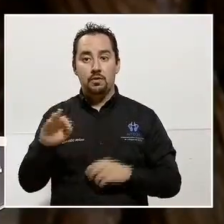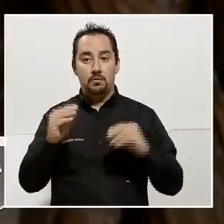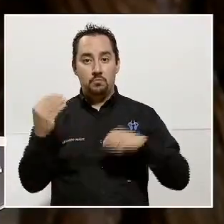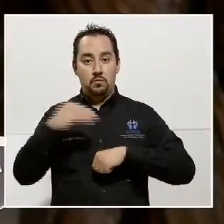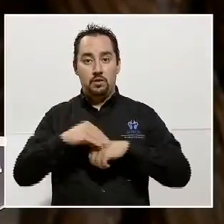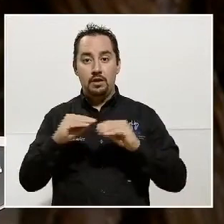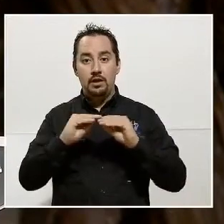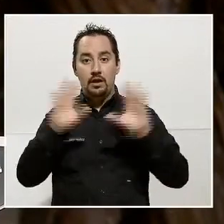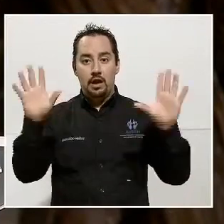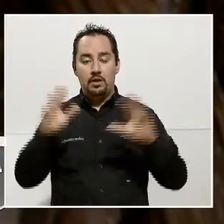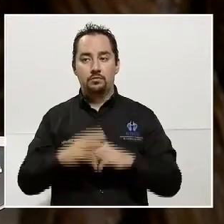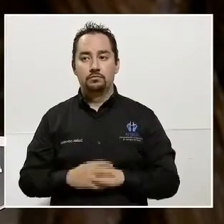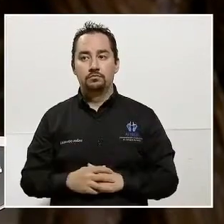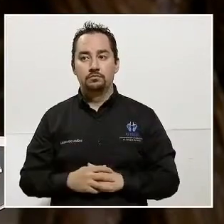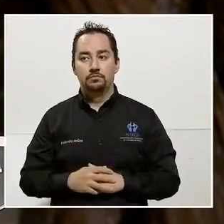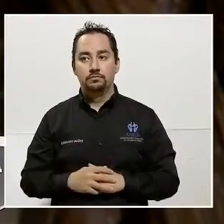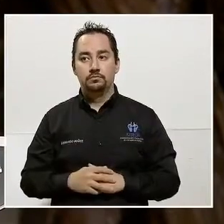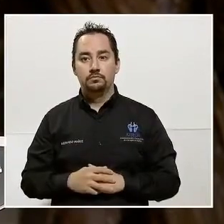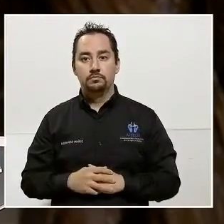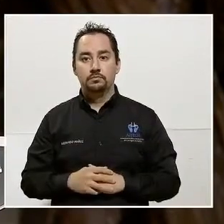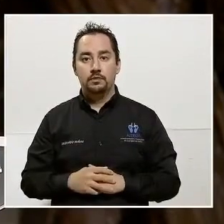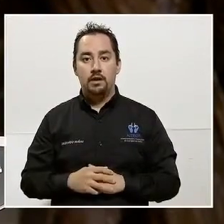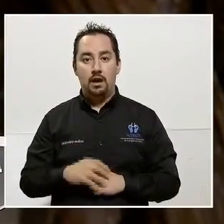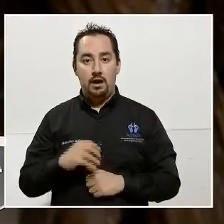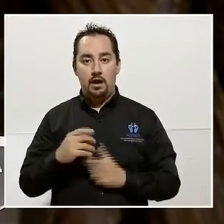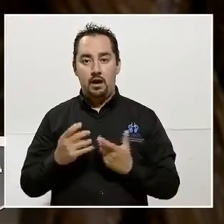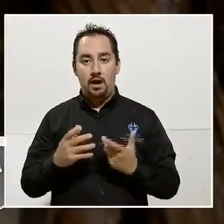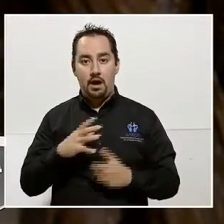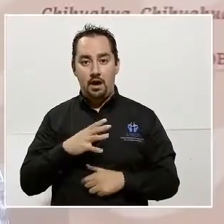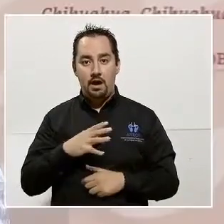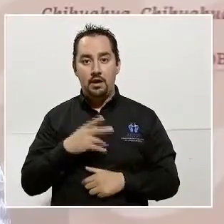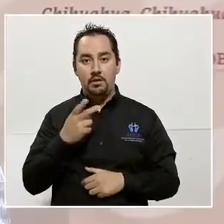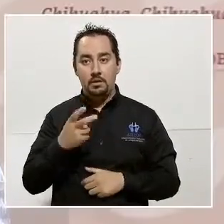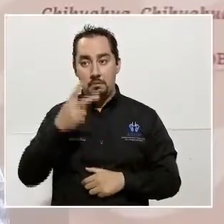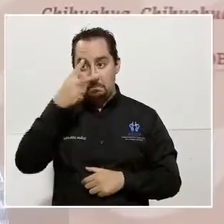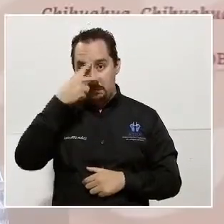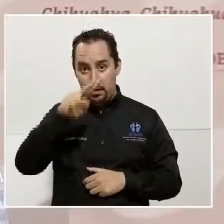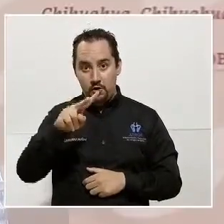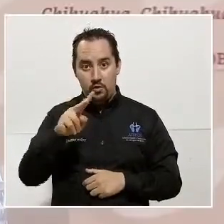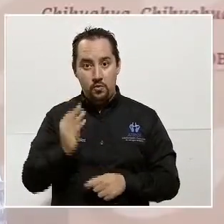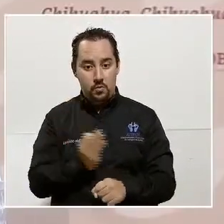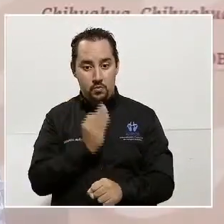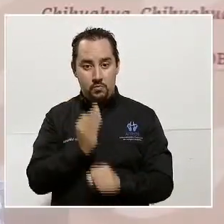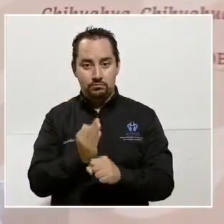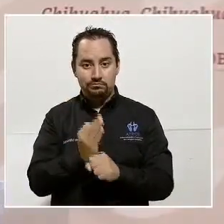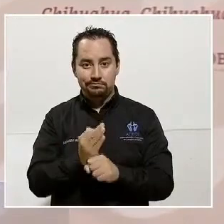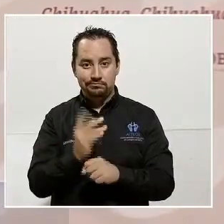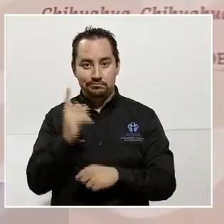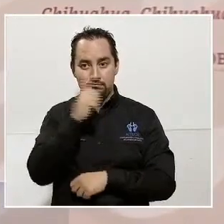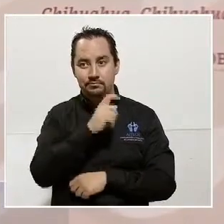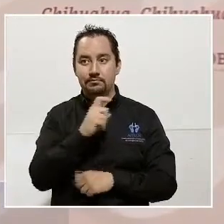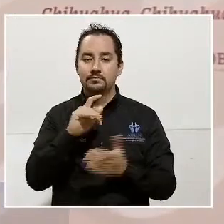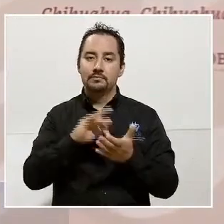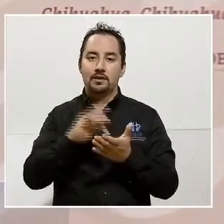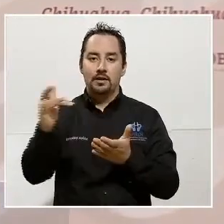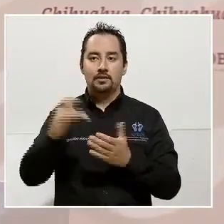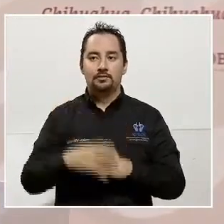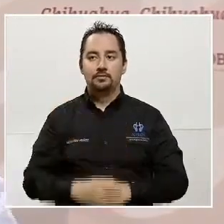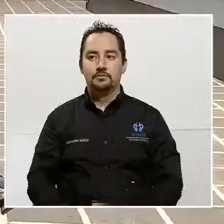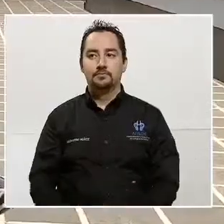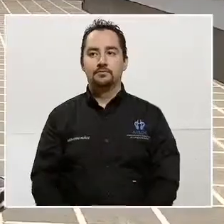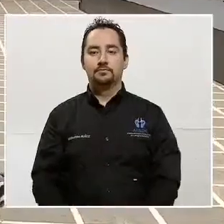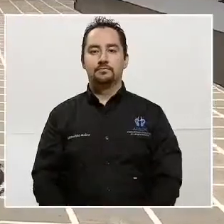esclarecimiento histórico de las décadas sombrías del México adolorido. Muchas gracias.